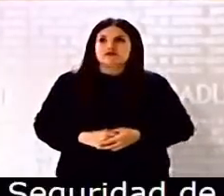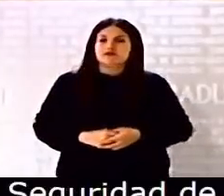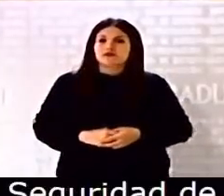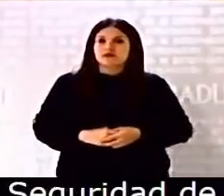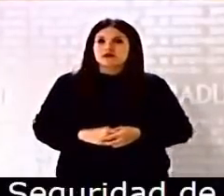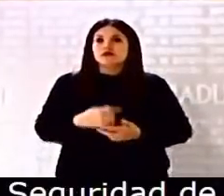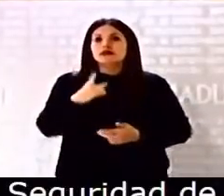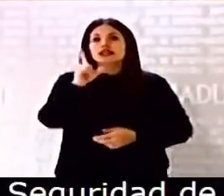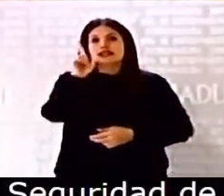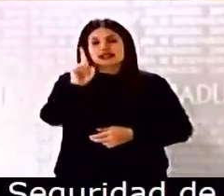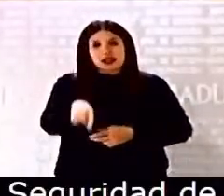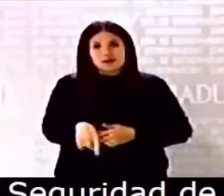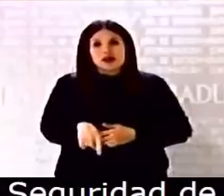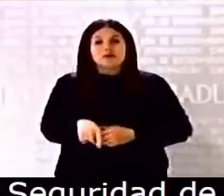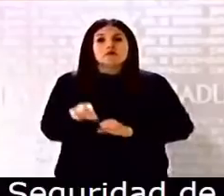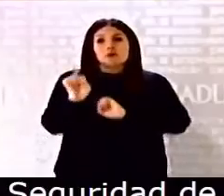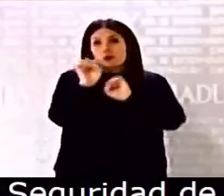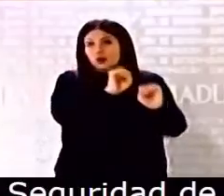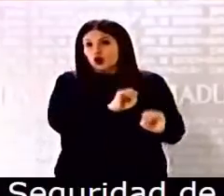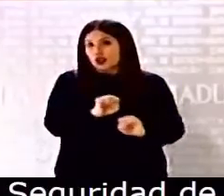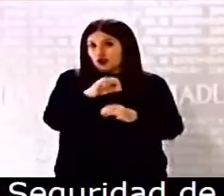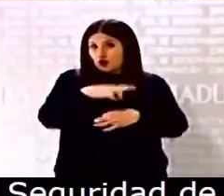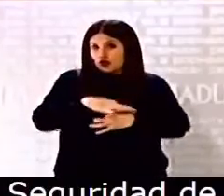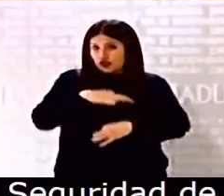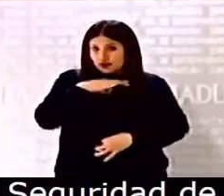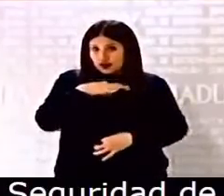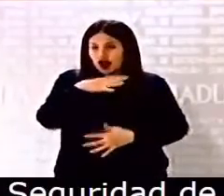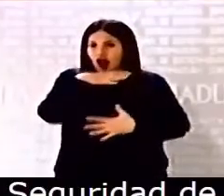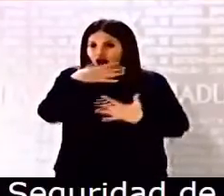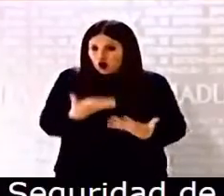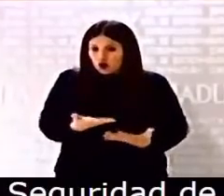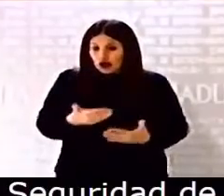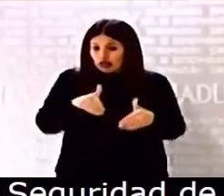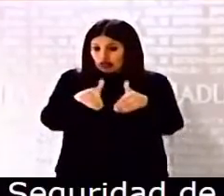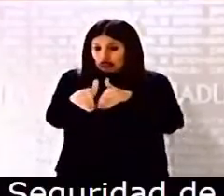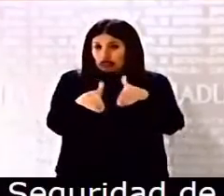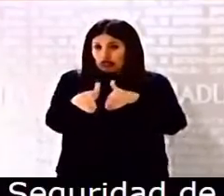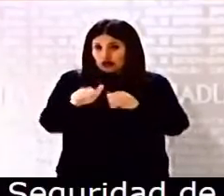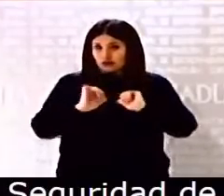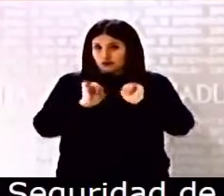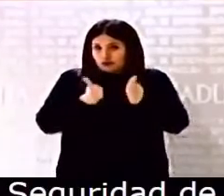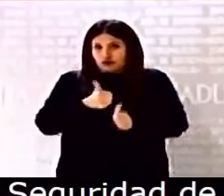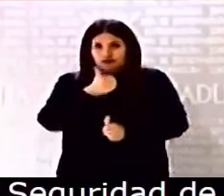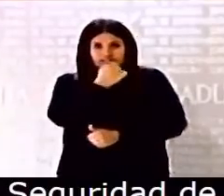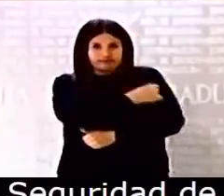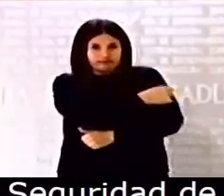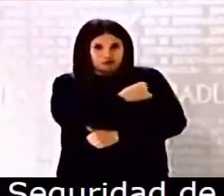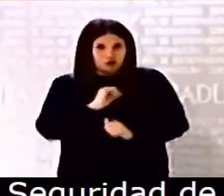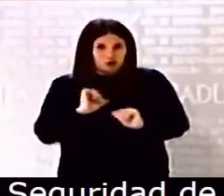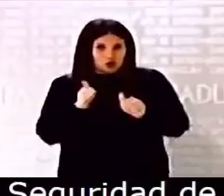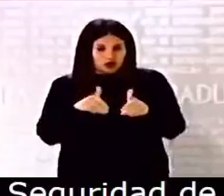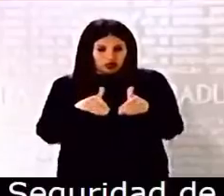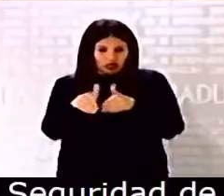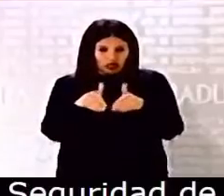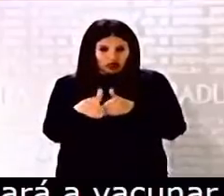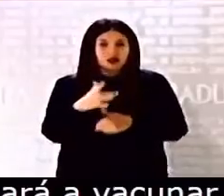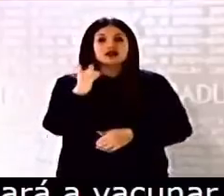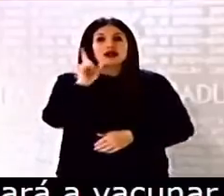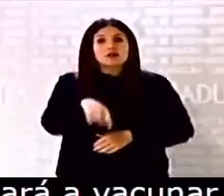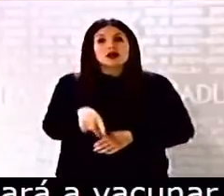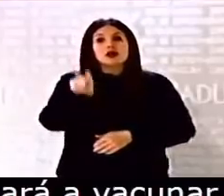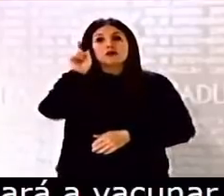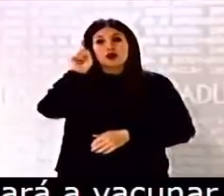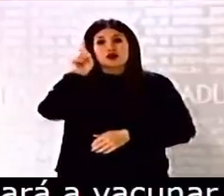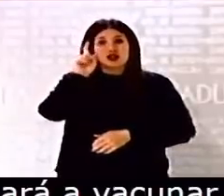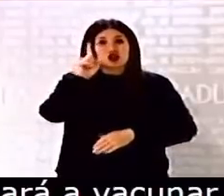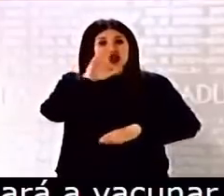de protección civil que también se empezará a vacunar en los próximos días y los docentes no universitarios